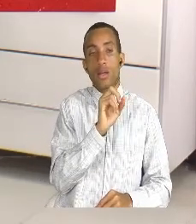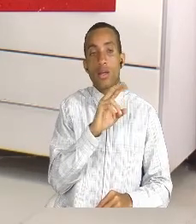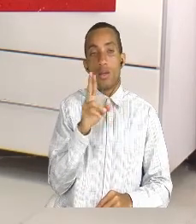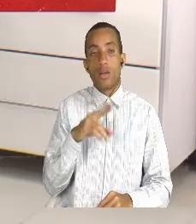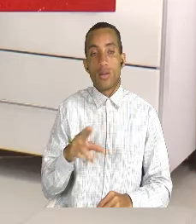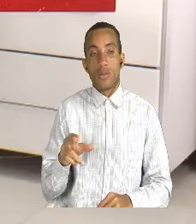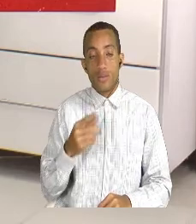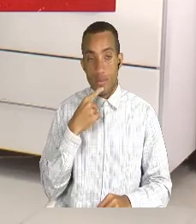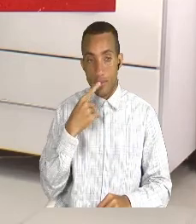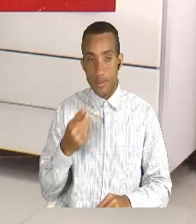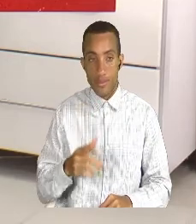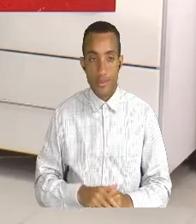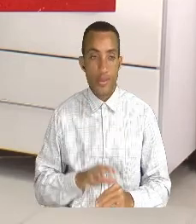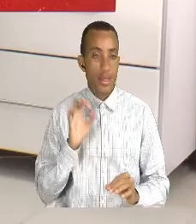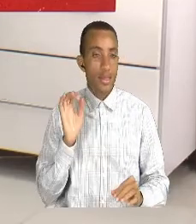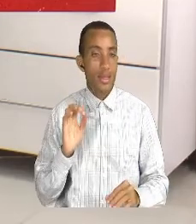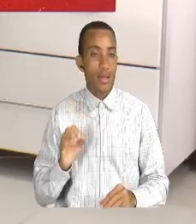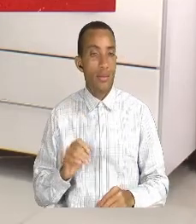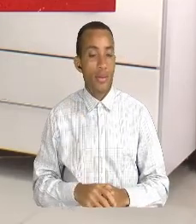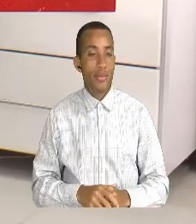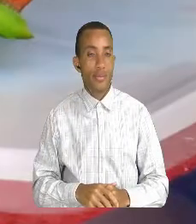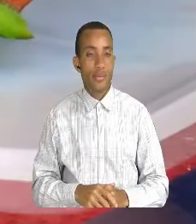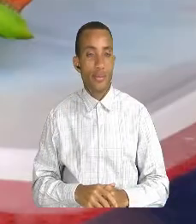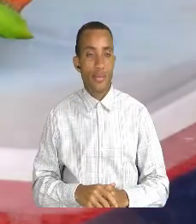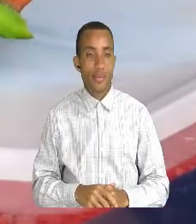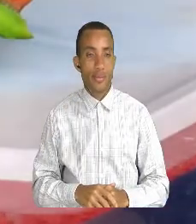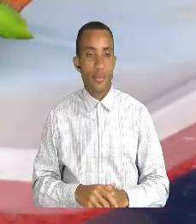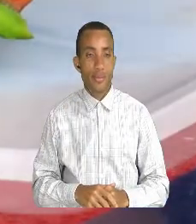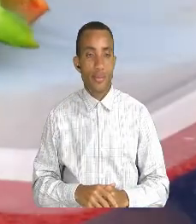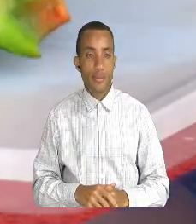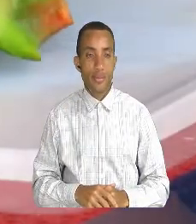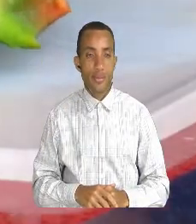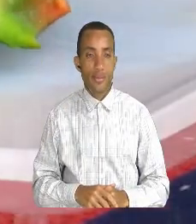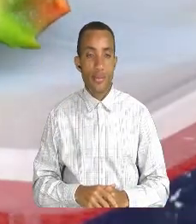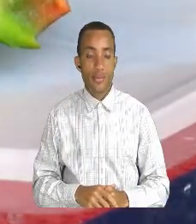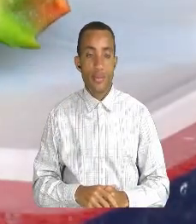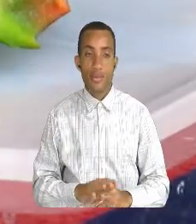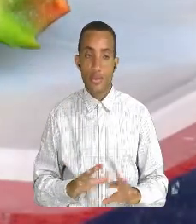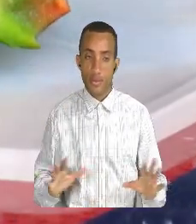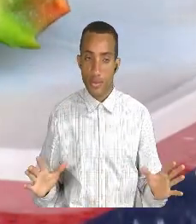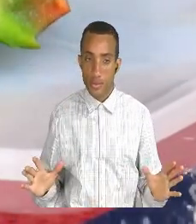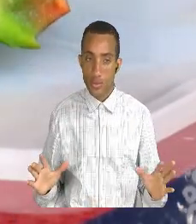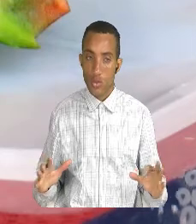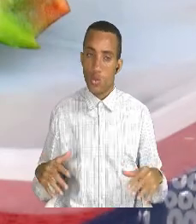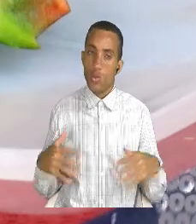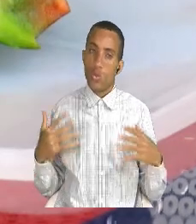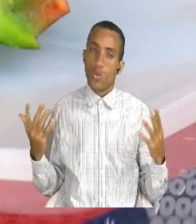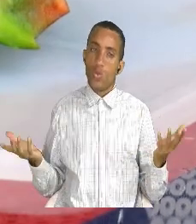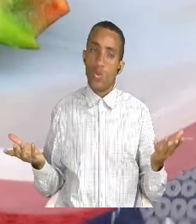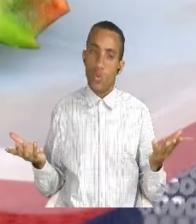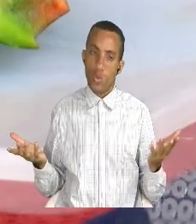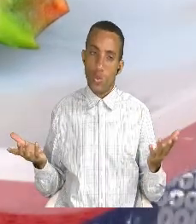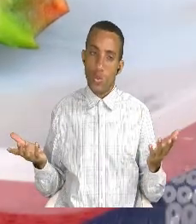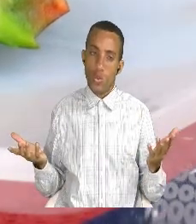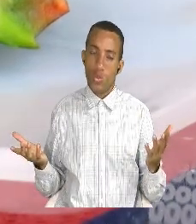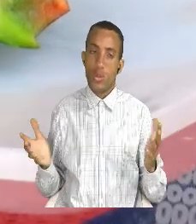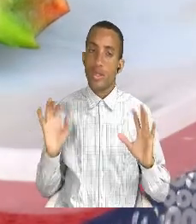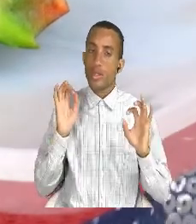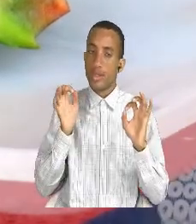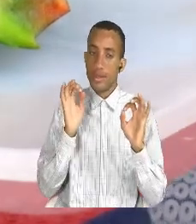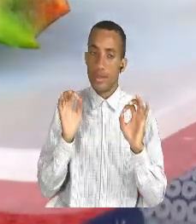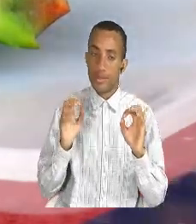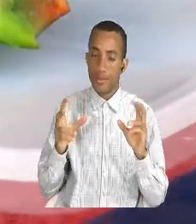digo, siempre tener muy pendiente. Ajá. Que nuestros arroces, nuestros mariscos, pues más que todo, siempre hay que